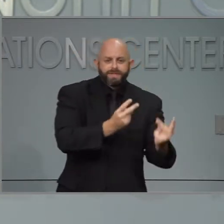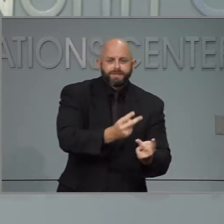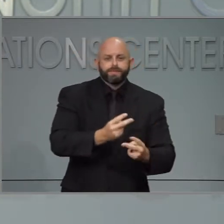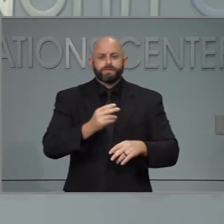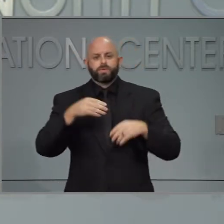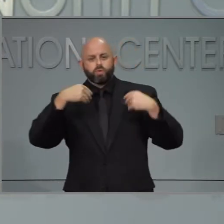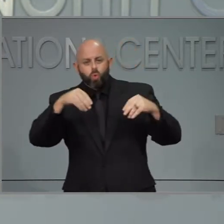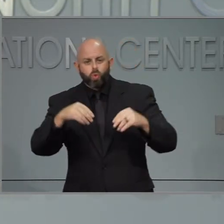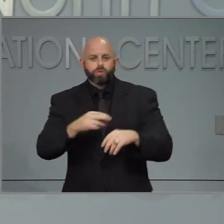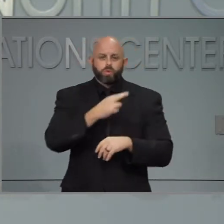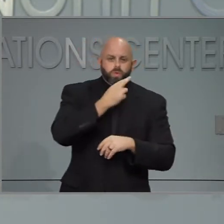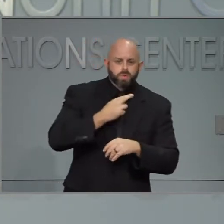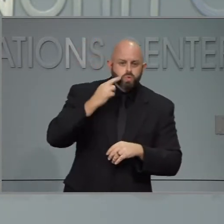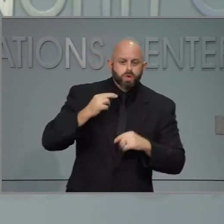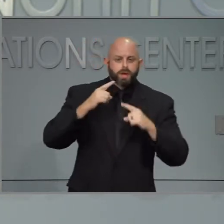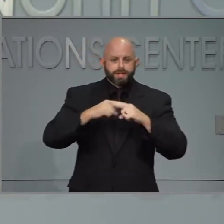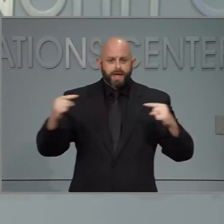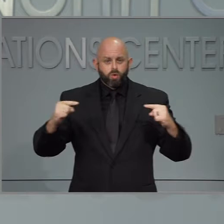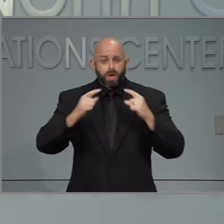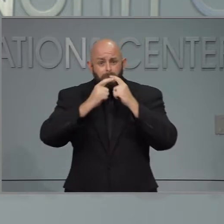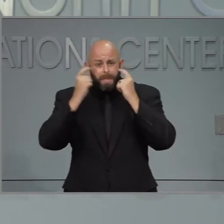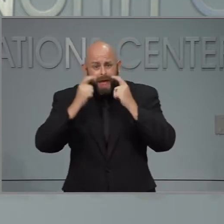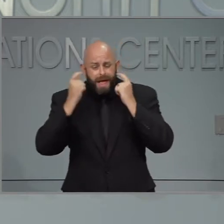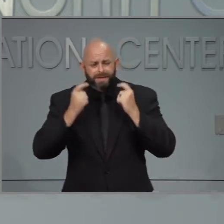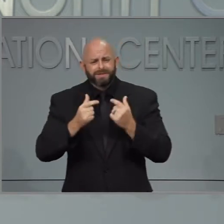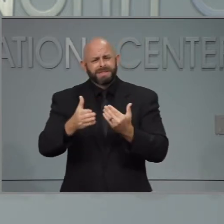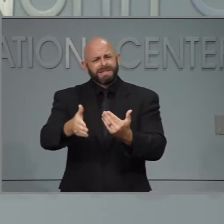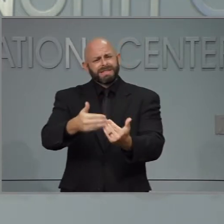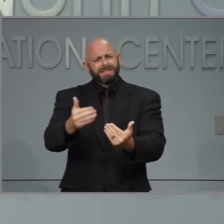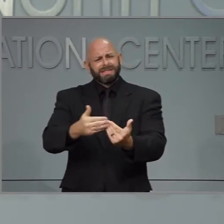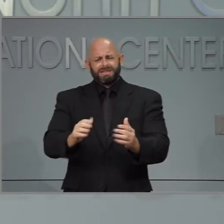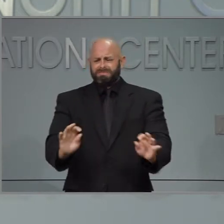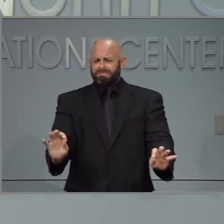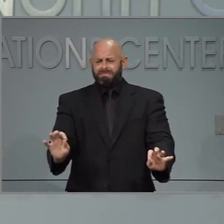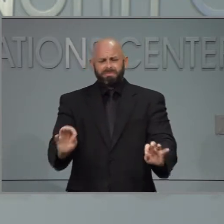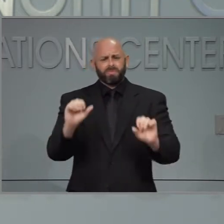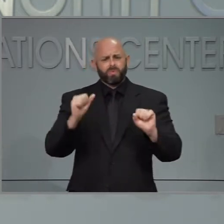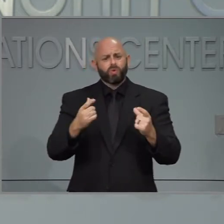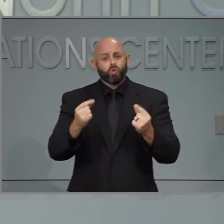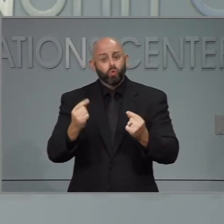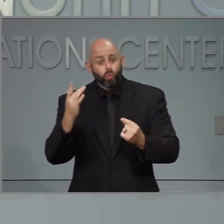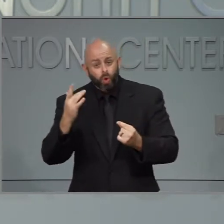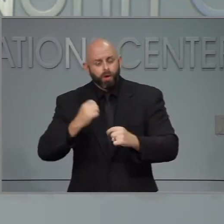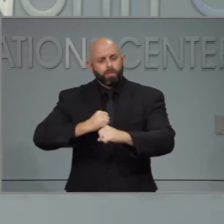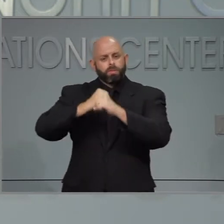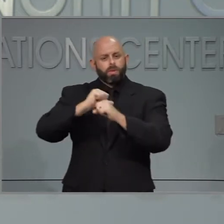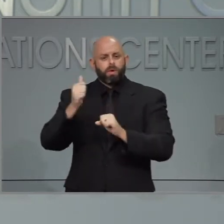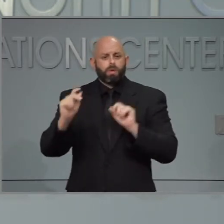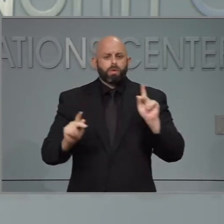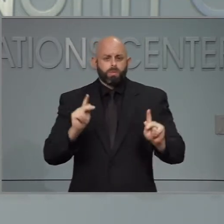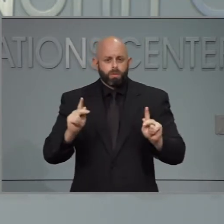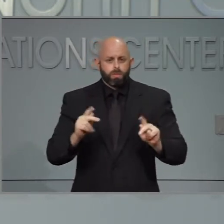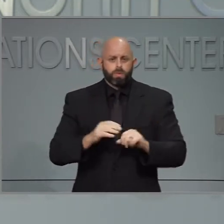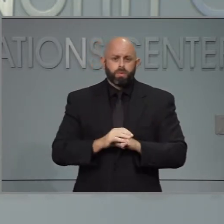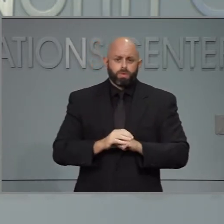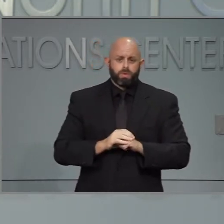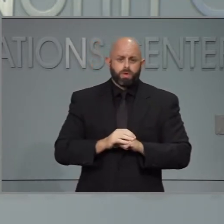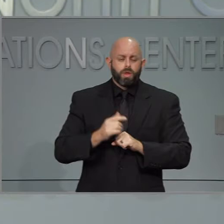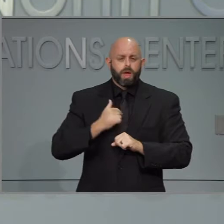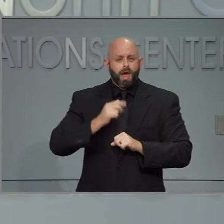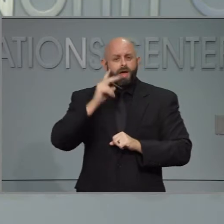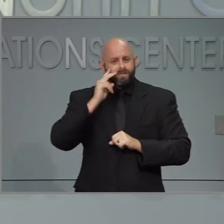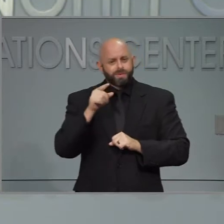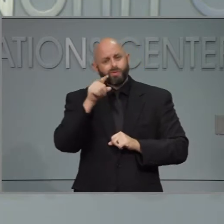otros comercios. El llevar puesta una mascarilla es una cosa fácil para cuidarnos unos a